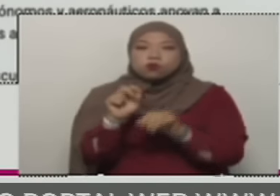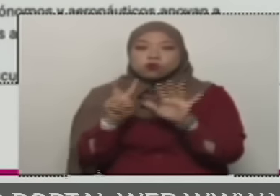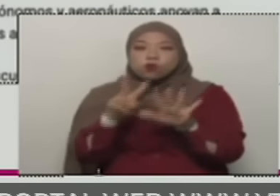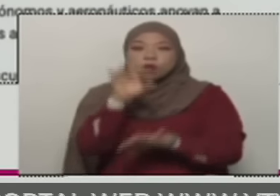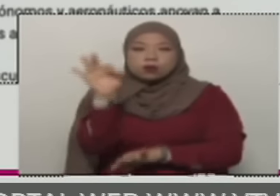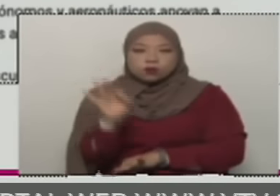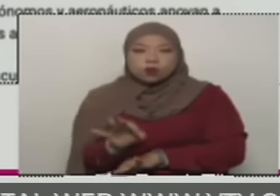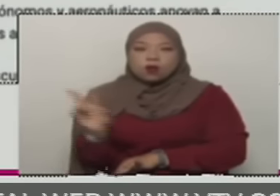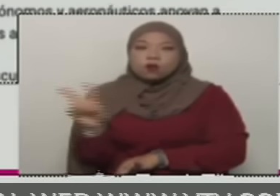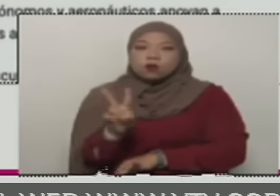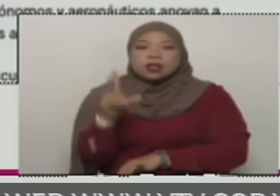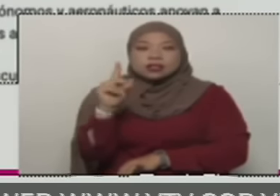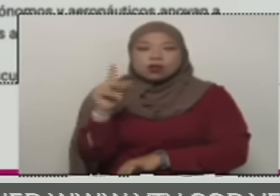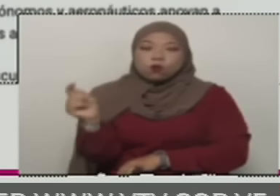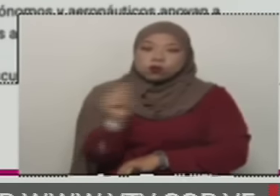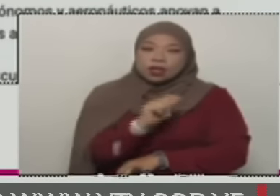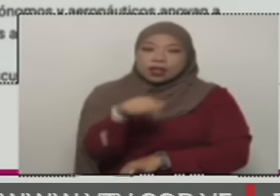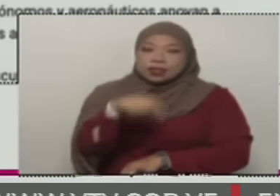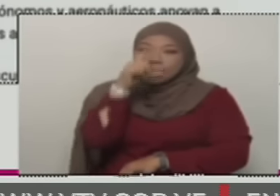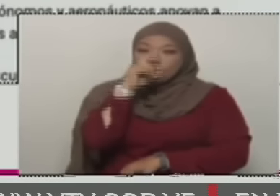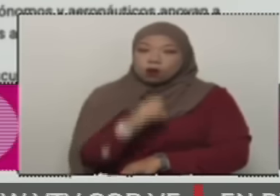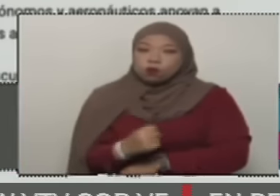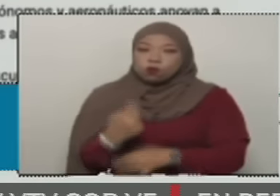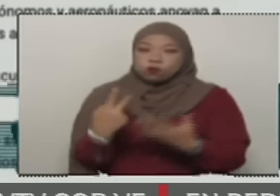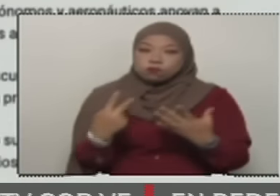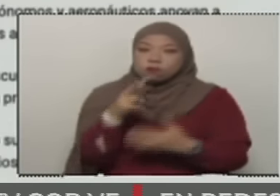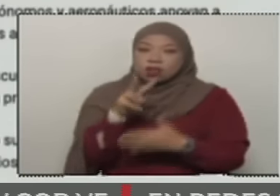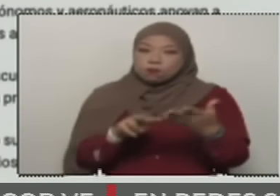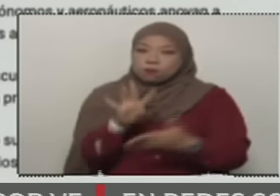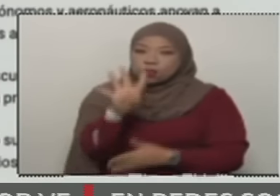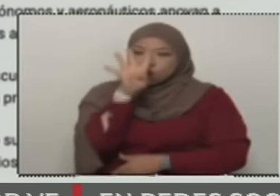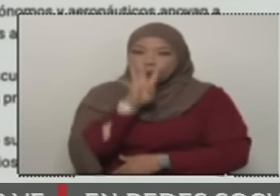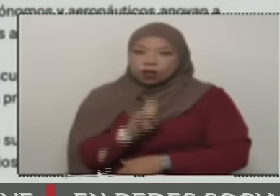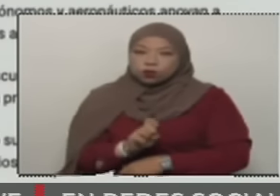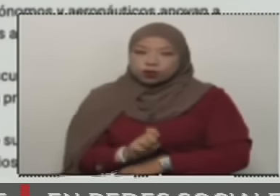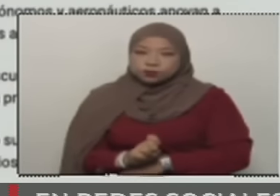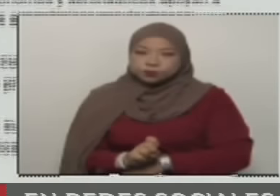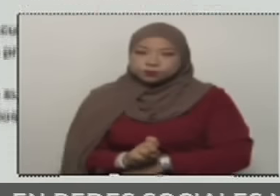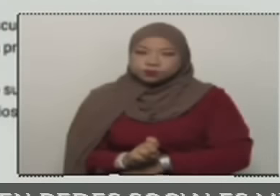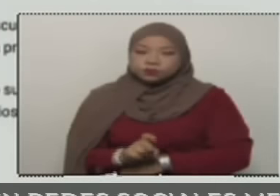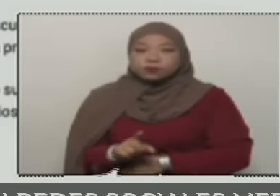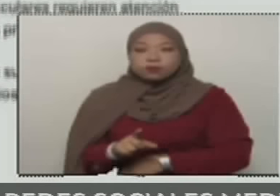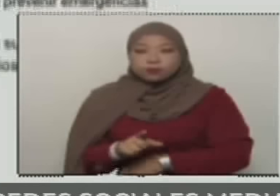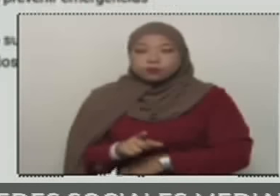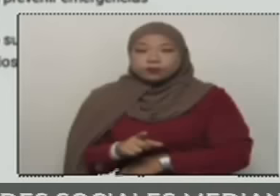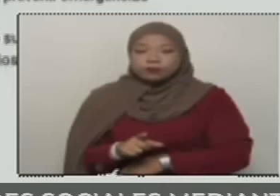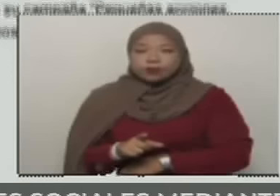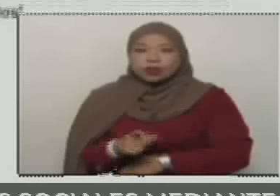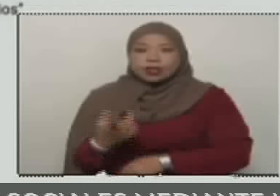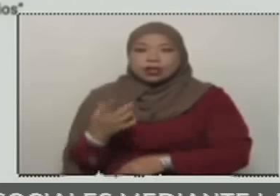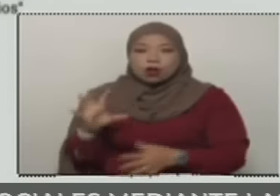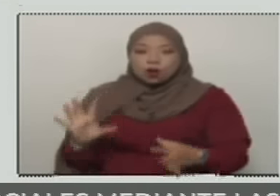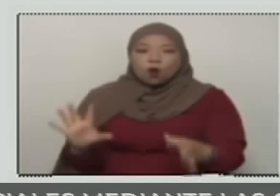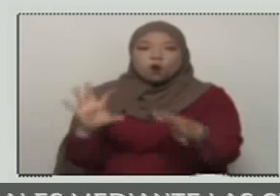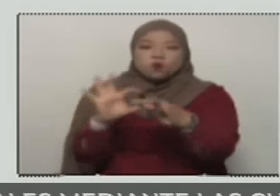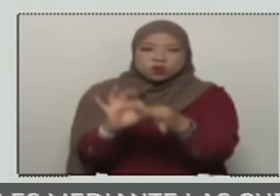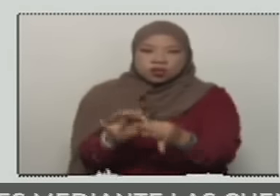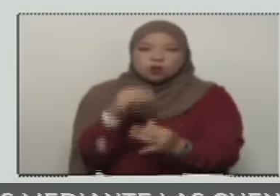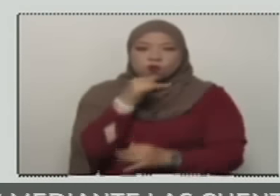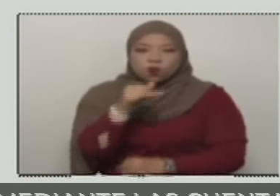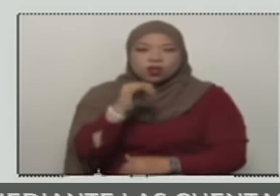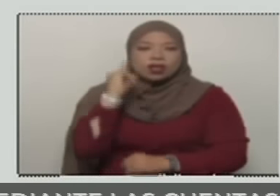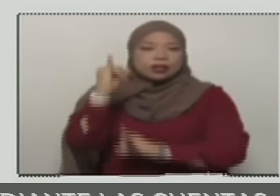8.78% en el segundo trimestre de 2024. Yo quisiera unir esta noticia nacional con